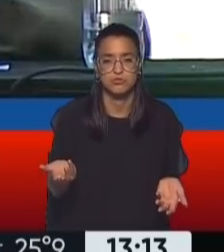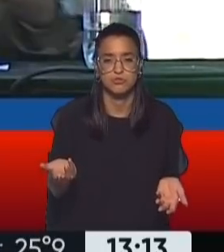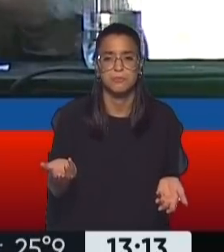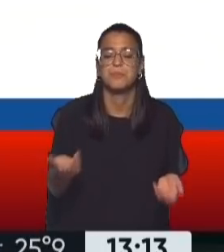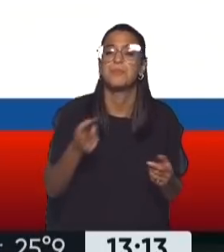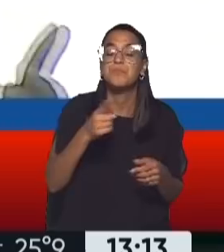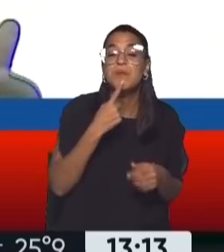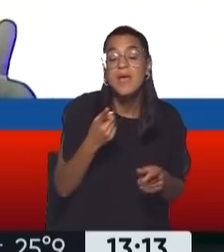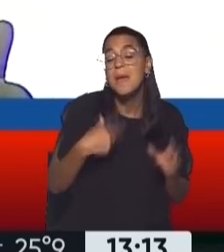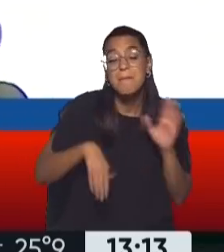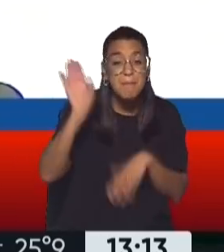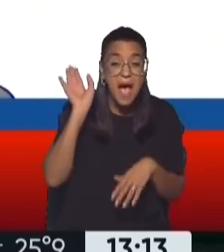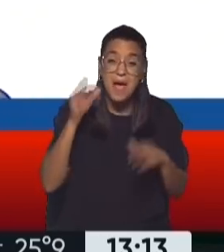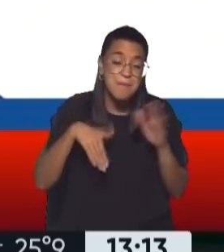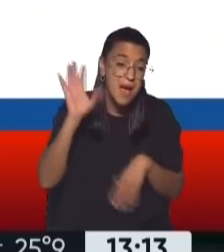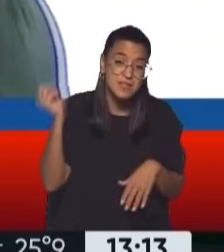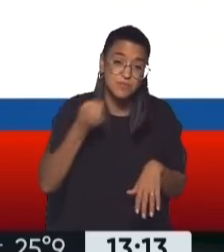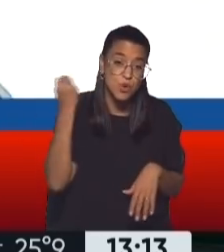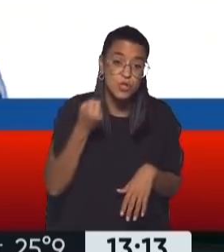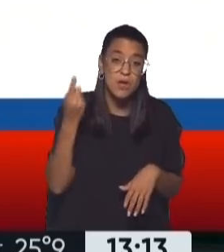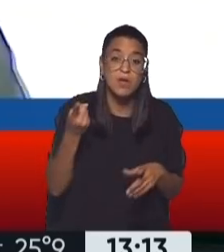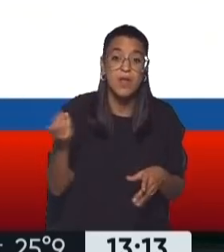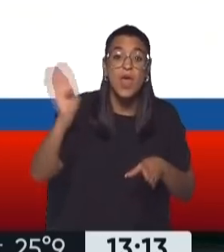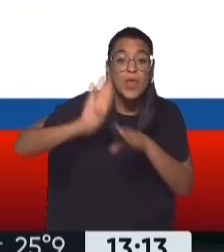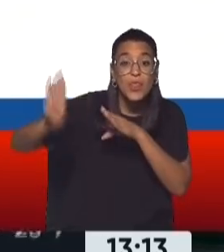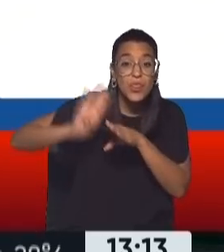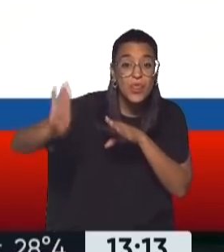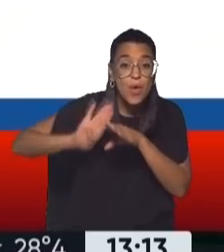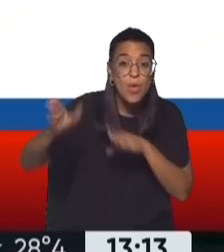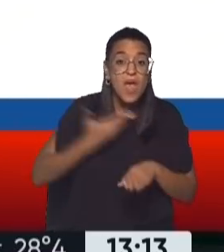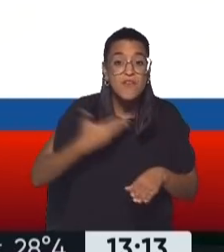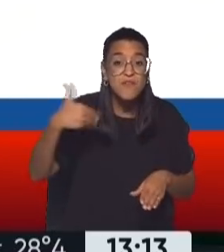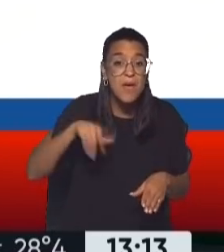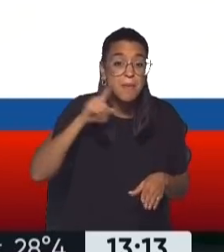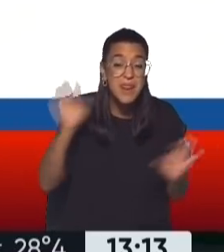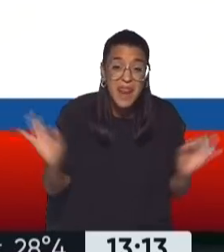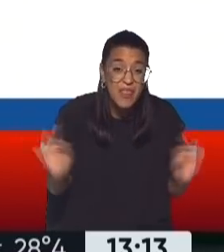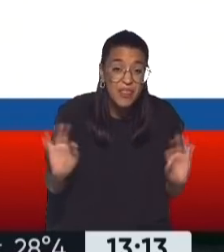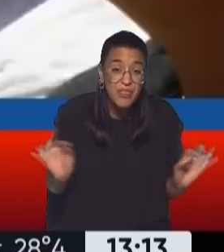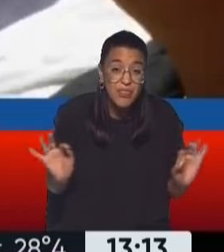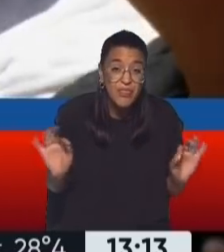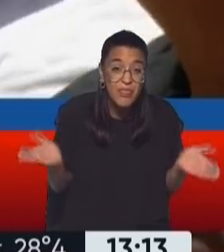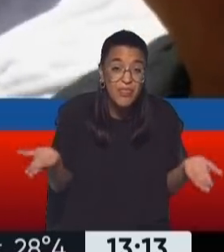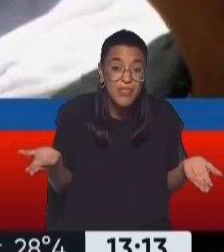Y además, por sobre todas las cosas, no le debíamos un peso al Fondo Monetario Internacional.